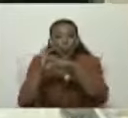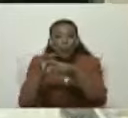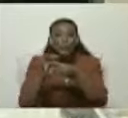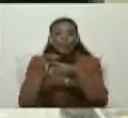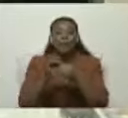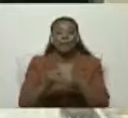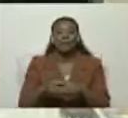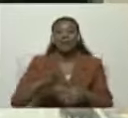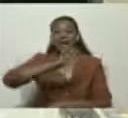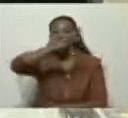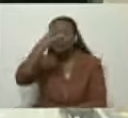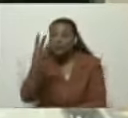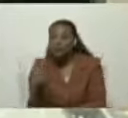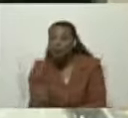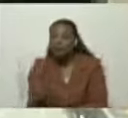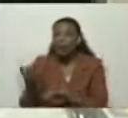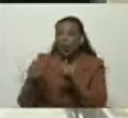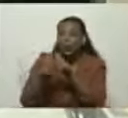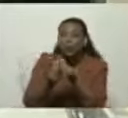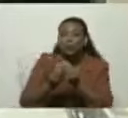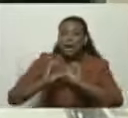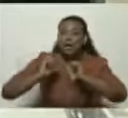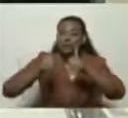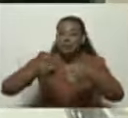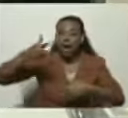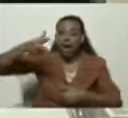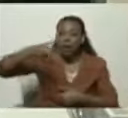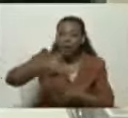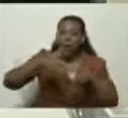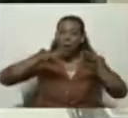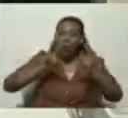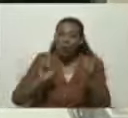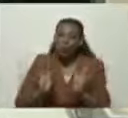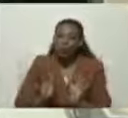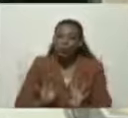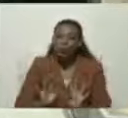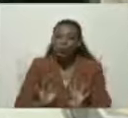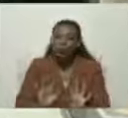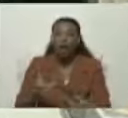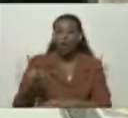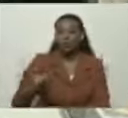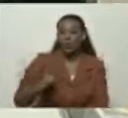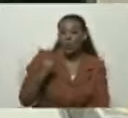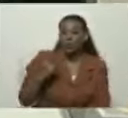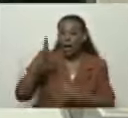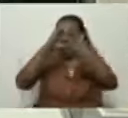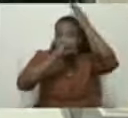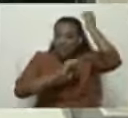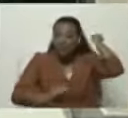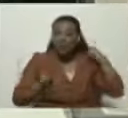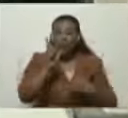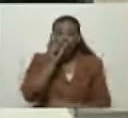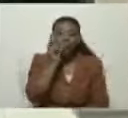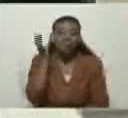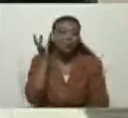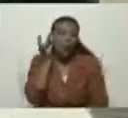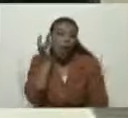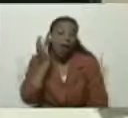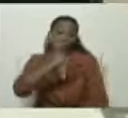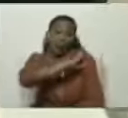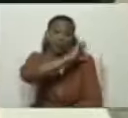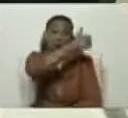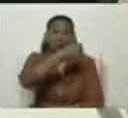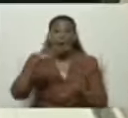de Sudáfrica. Vamos a pasar junto con los compañeros del cuerpo diplomático, embajadoras y embajadores, con la directora